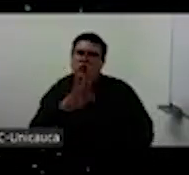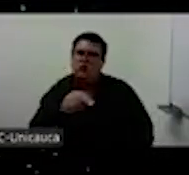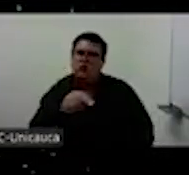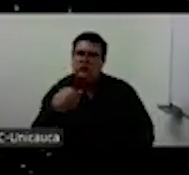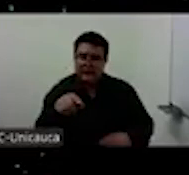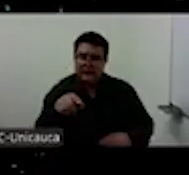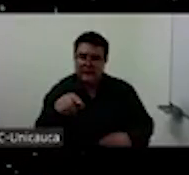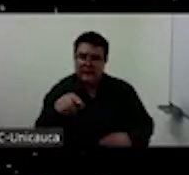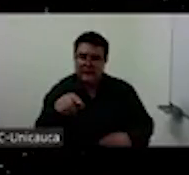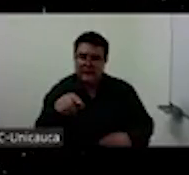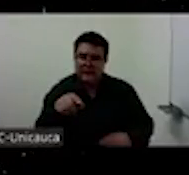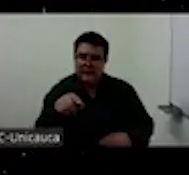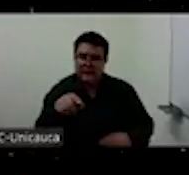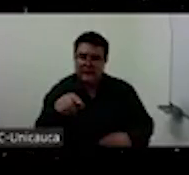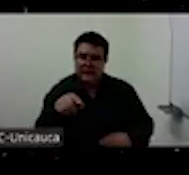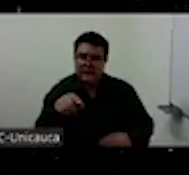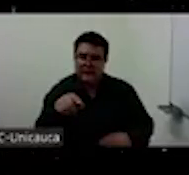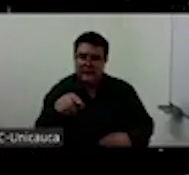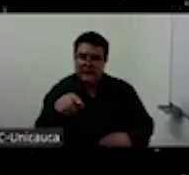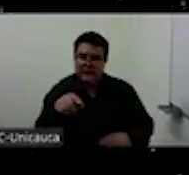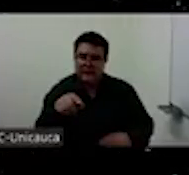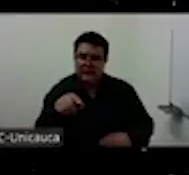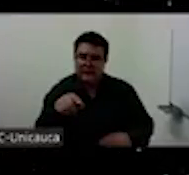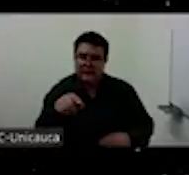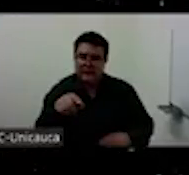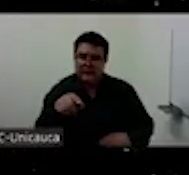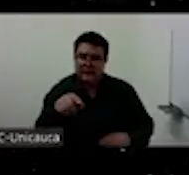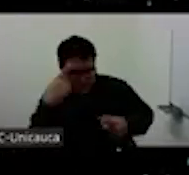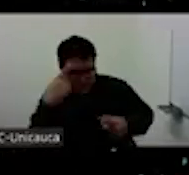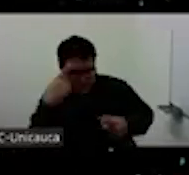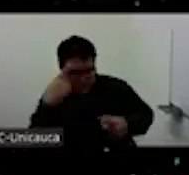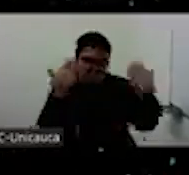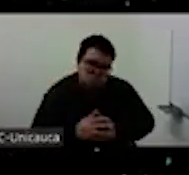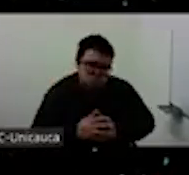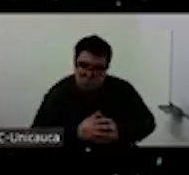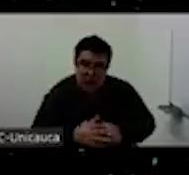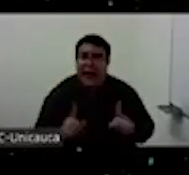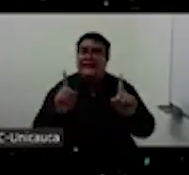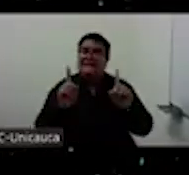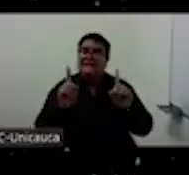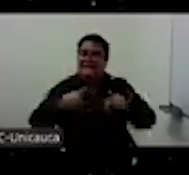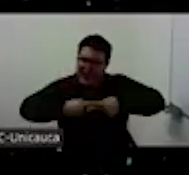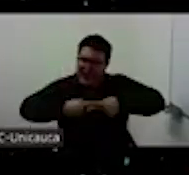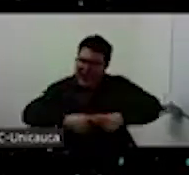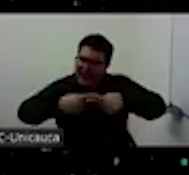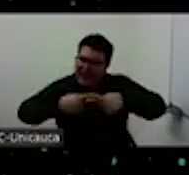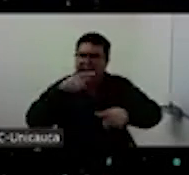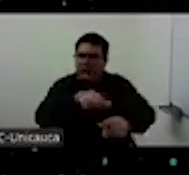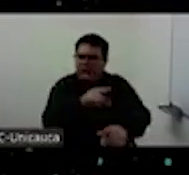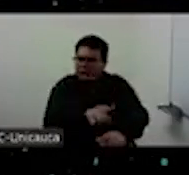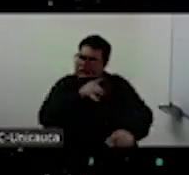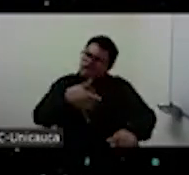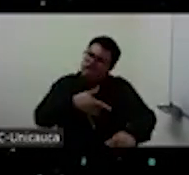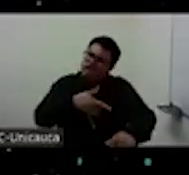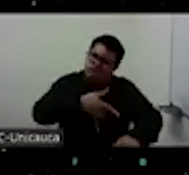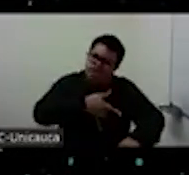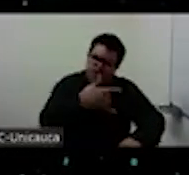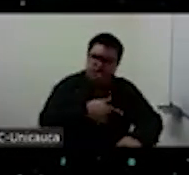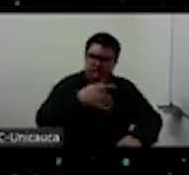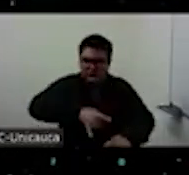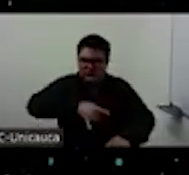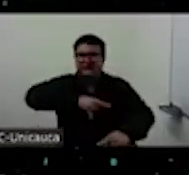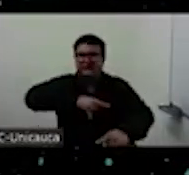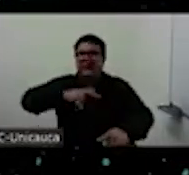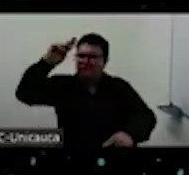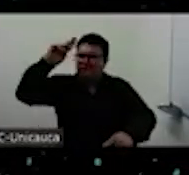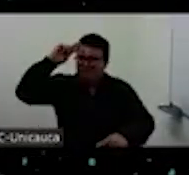que desempeñe un papel fundamental. Sin embargo, el tejido responde a un sentimiento, a una razón espiritual y a